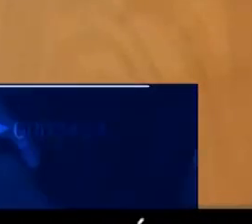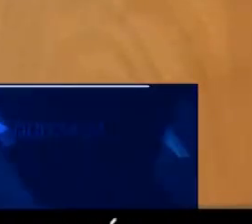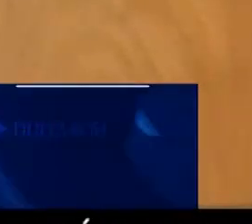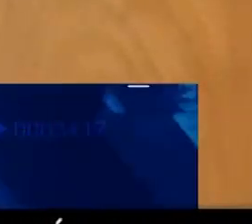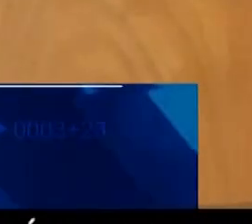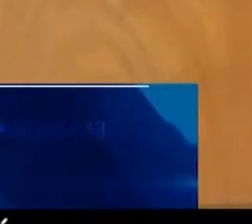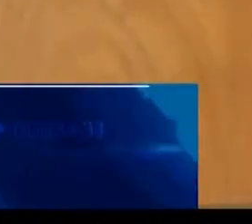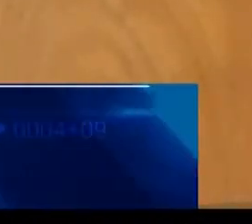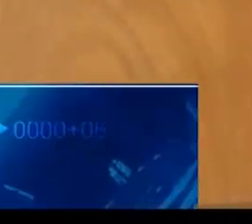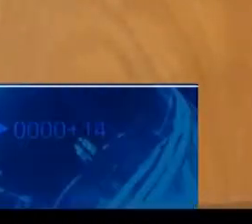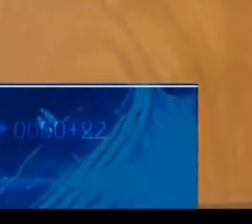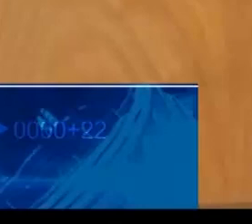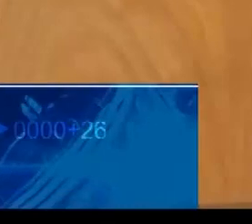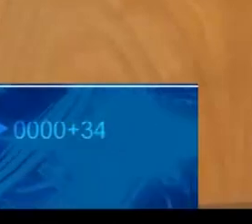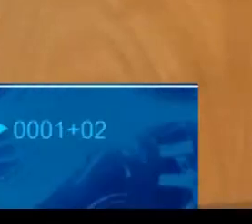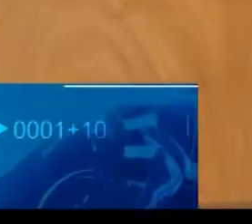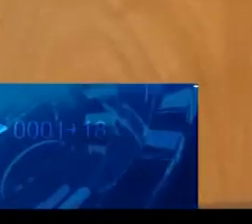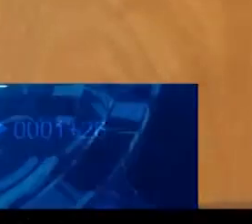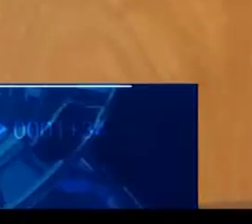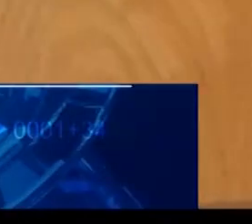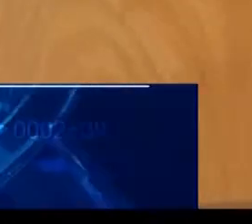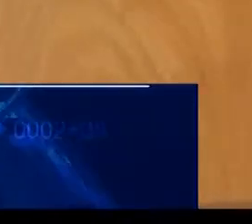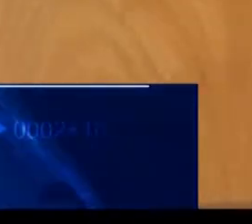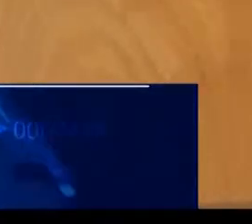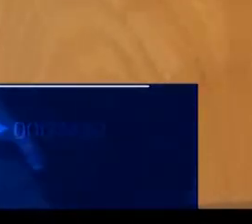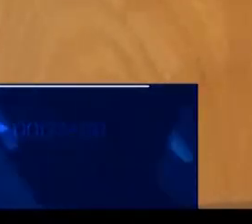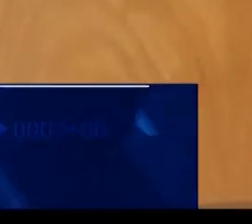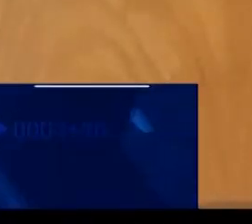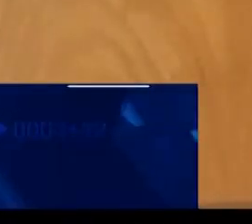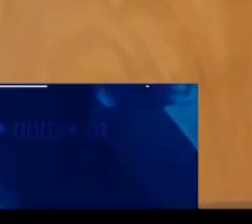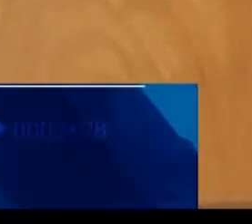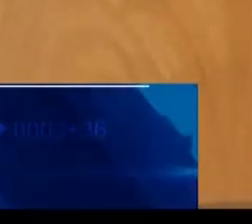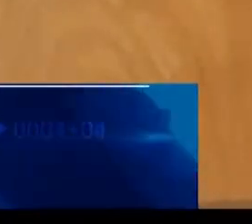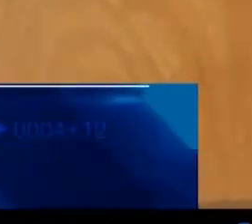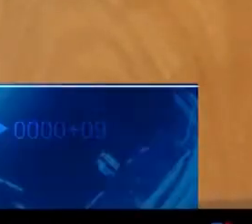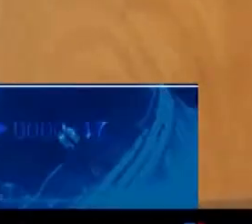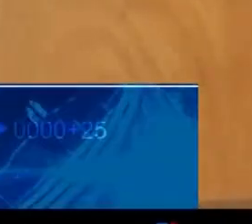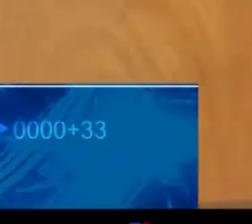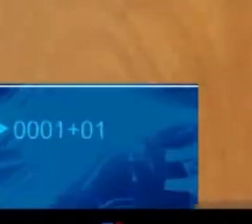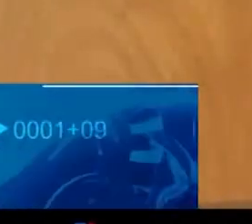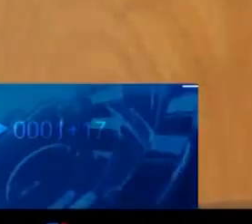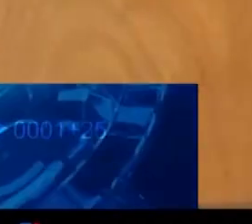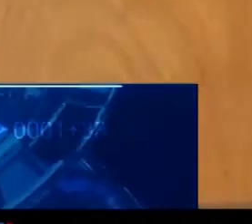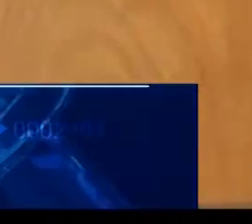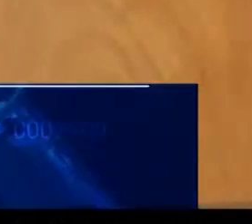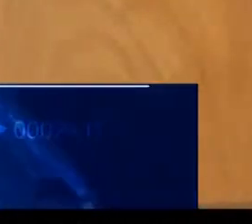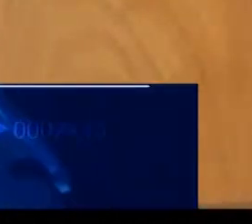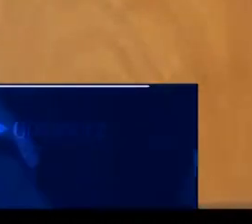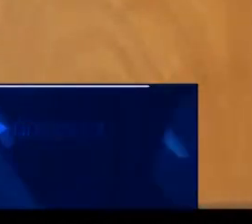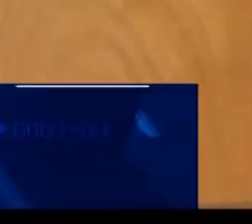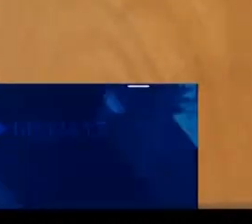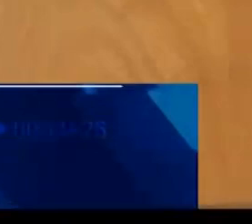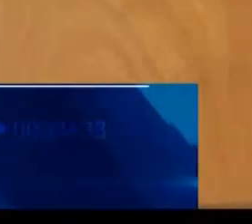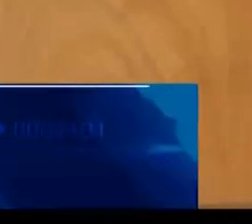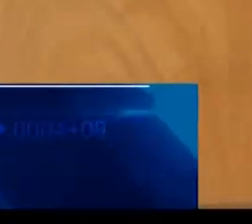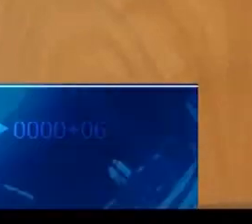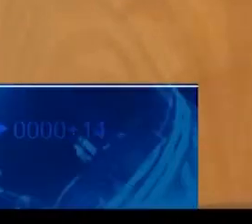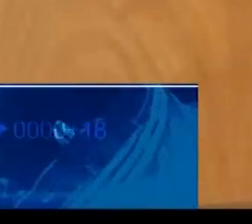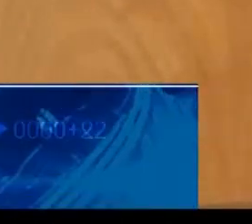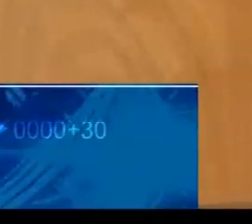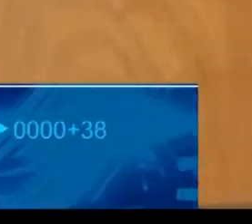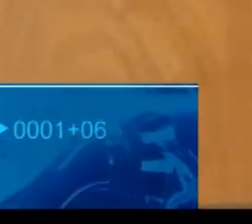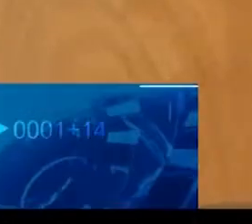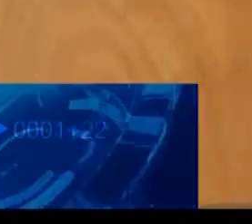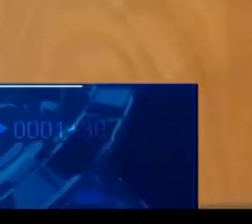e internacional. Entre los detenidos figura un teniente coronel, capitán de fragata de la Armada, un sargento mayor